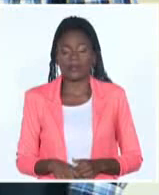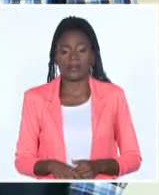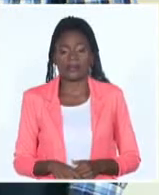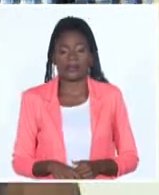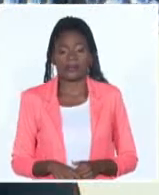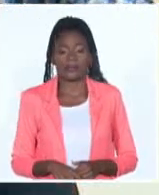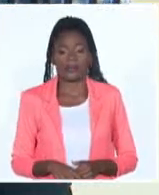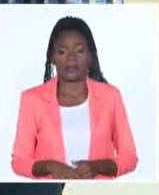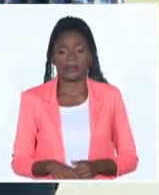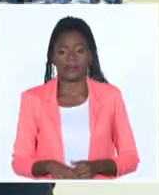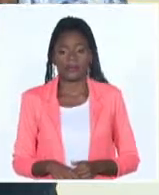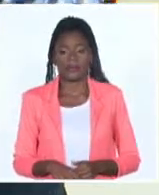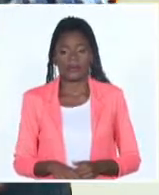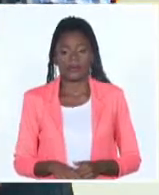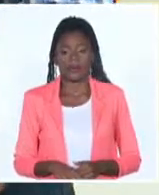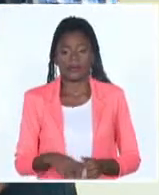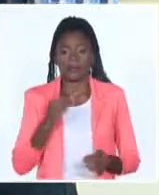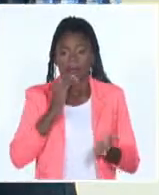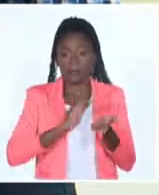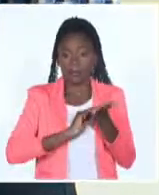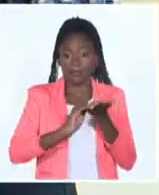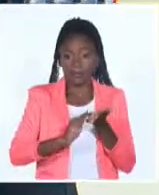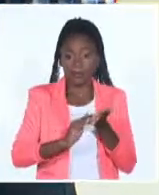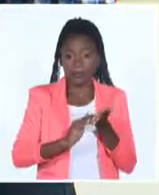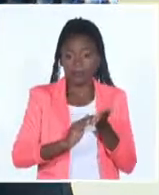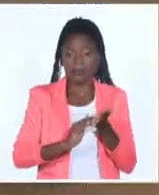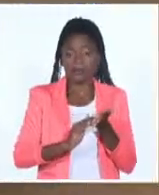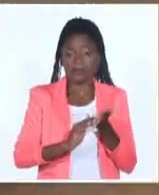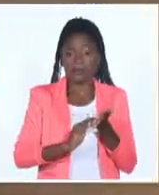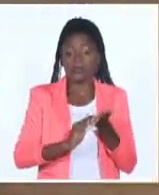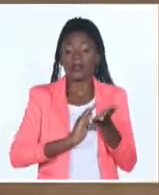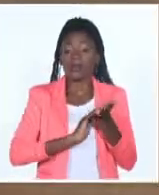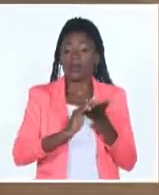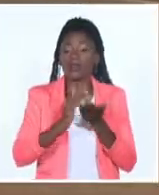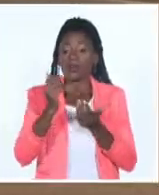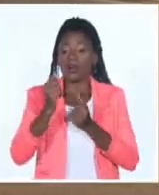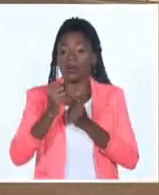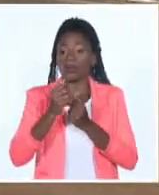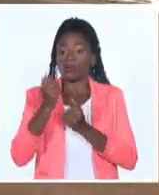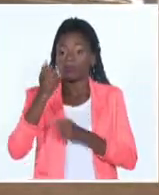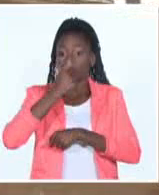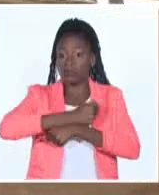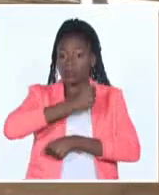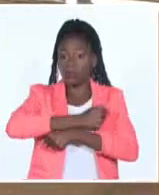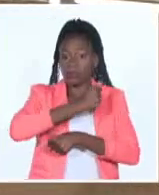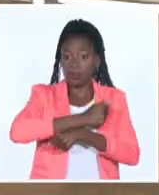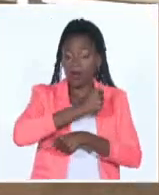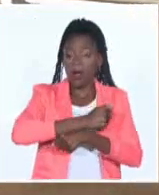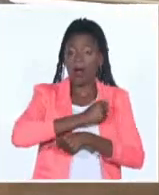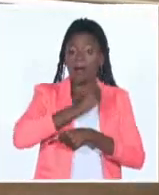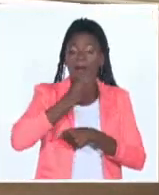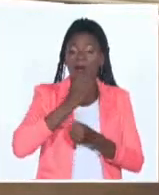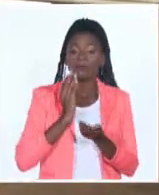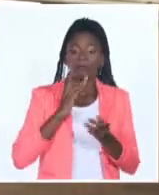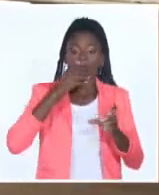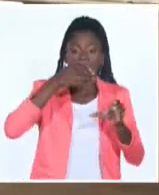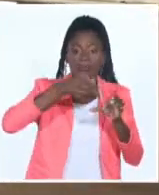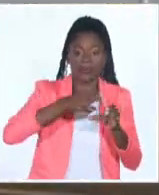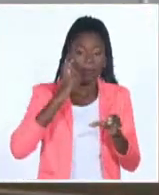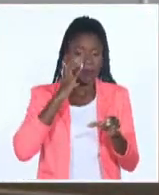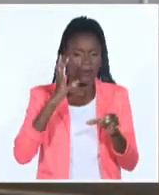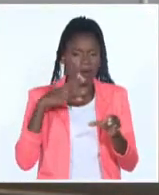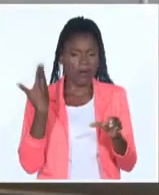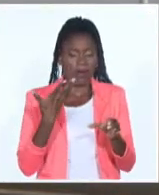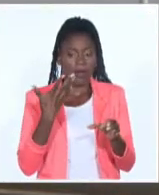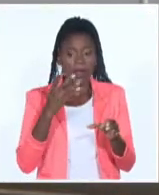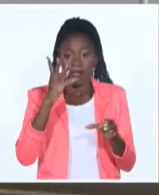del país, que Estamos permita, hablando de la transportación hacia los sí, centros de generación. básicamente la generación distribuida y fundamentalmente el combustible